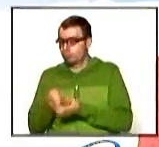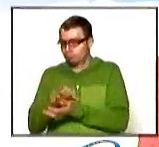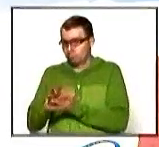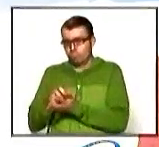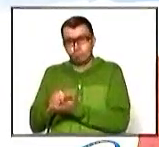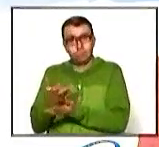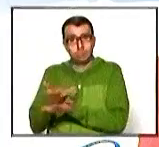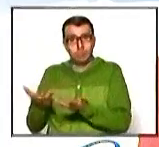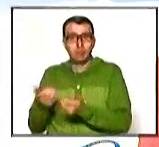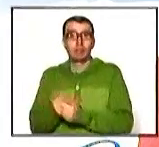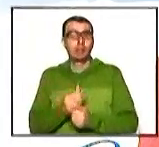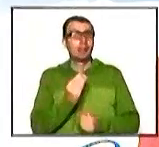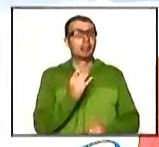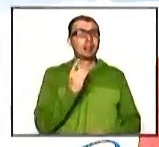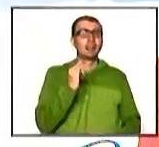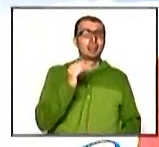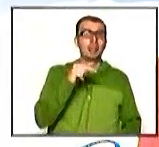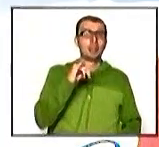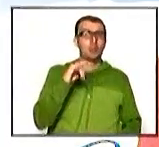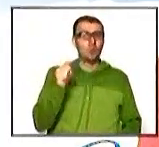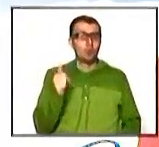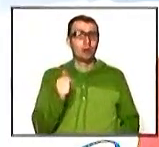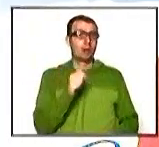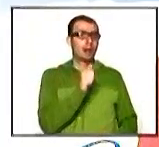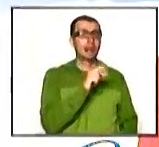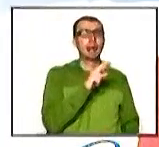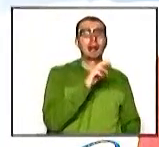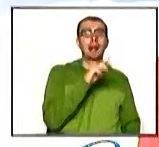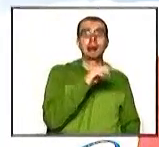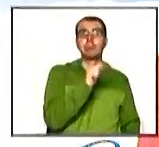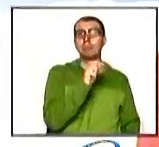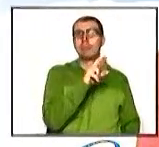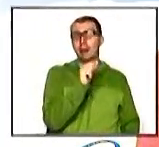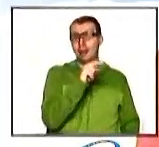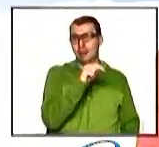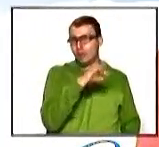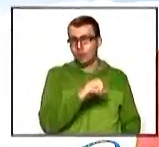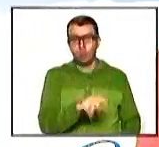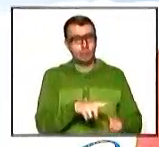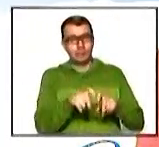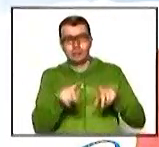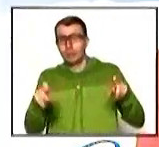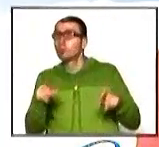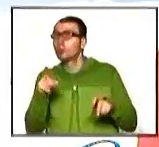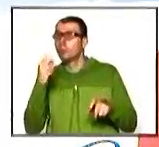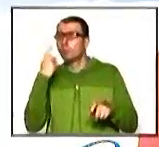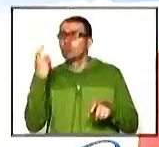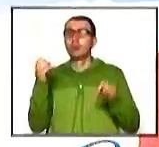y en quinoa y en amaranto y demás. Entonces ustedes lo que pueden hacer es buscar la página